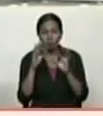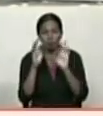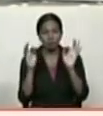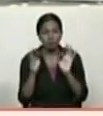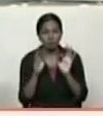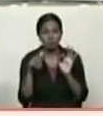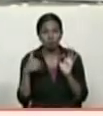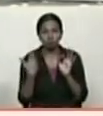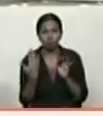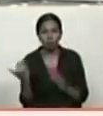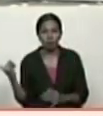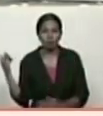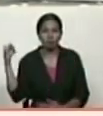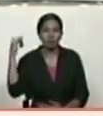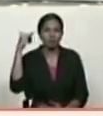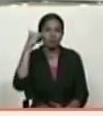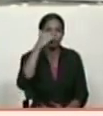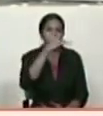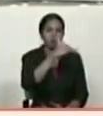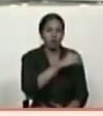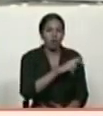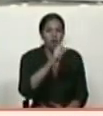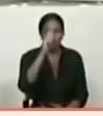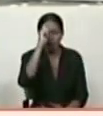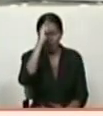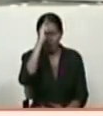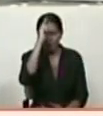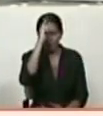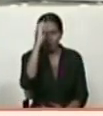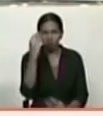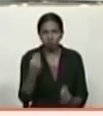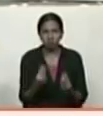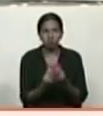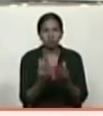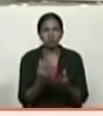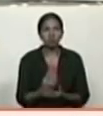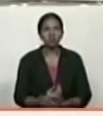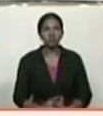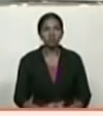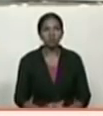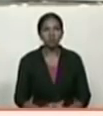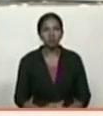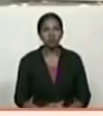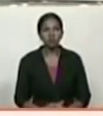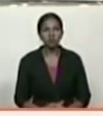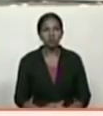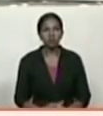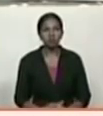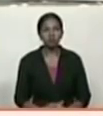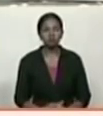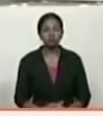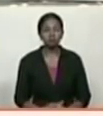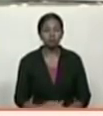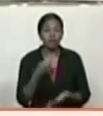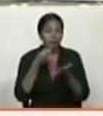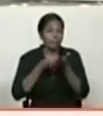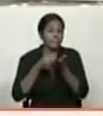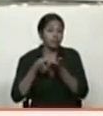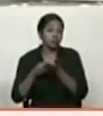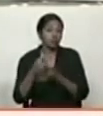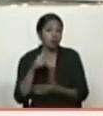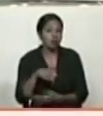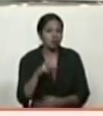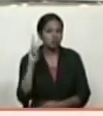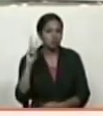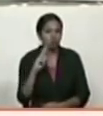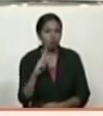estos nuevos vuelos con la República de Turquía. También, bueno, toda la inversión turca en Venezuela, incluso se han